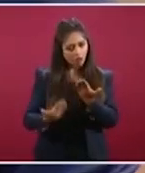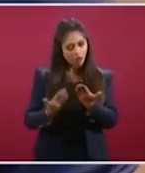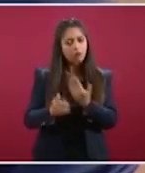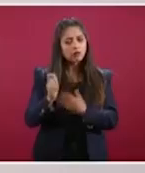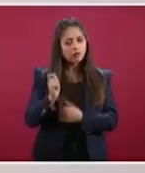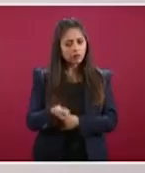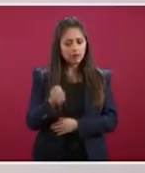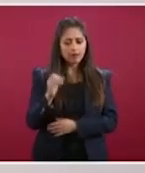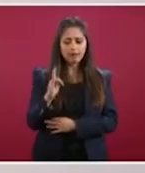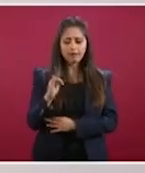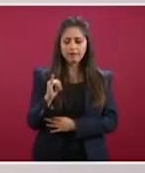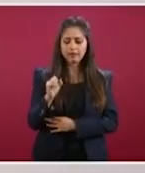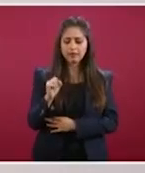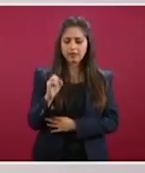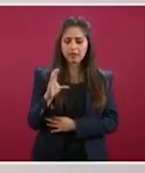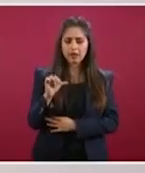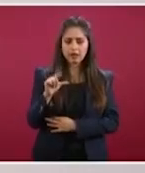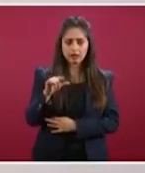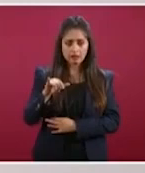Fiscalía está